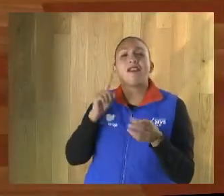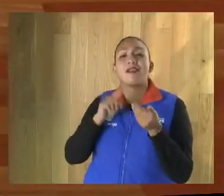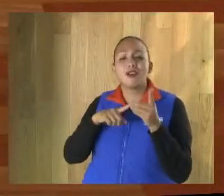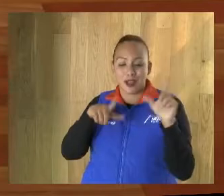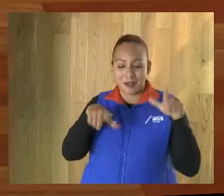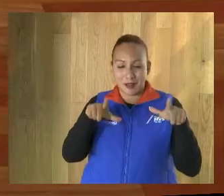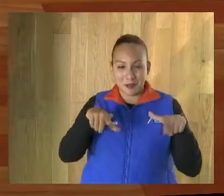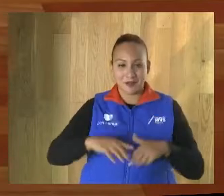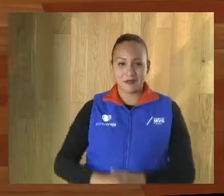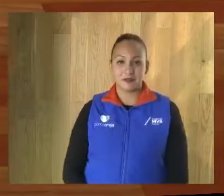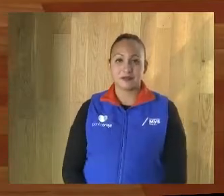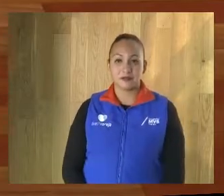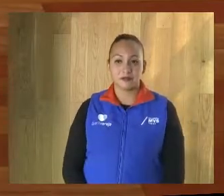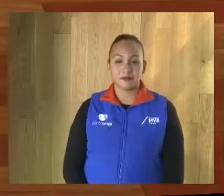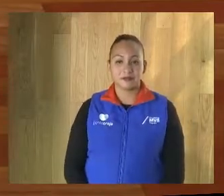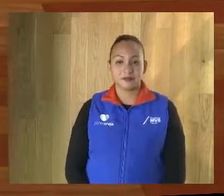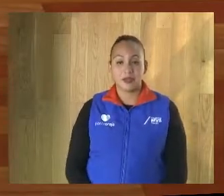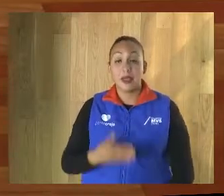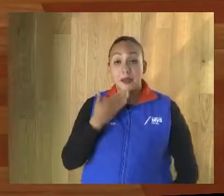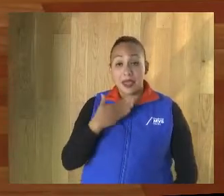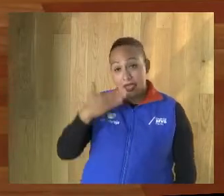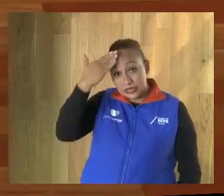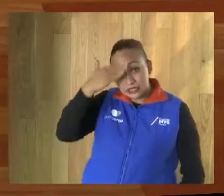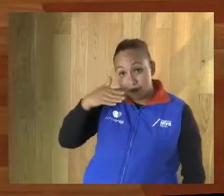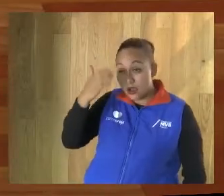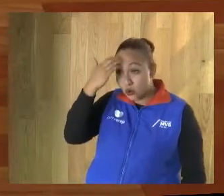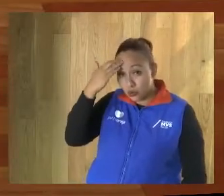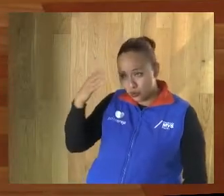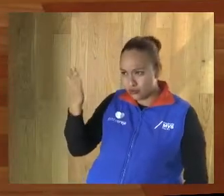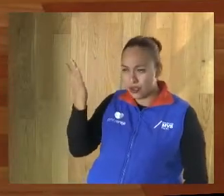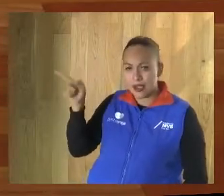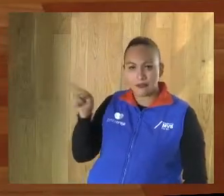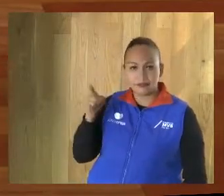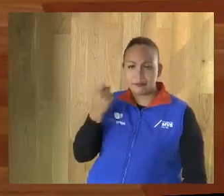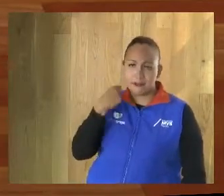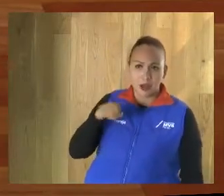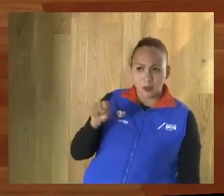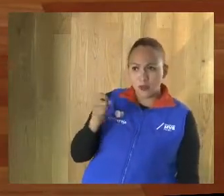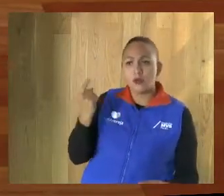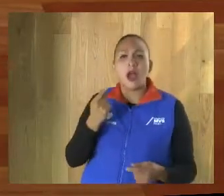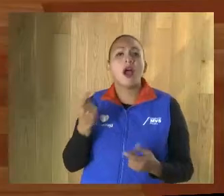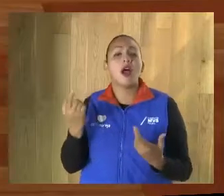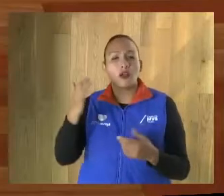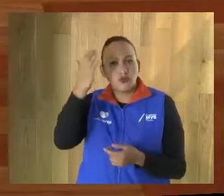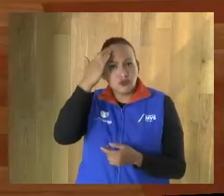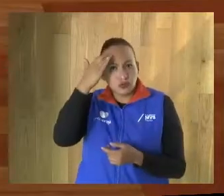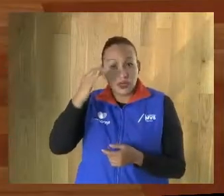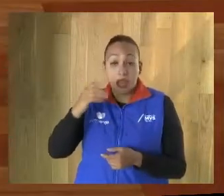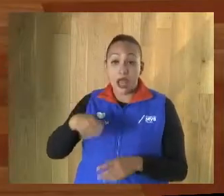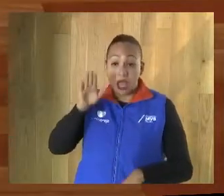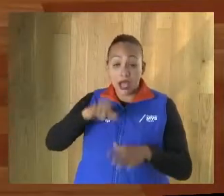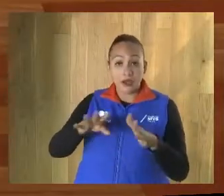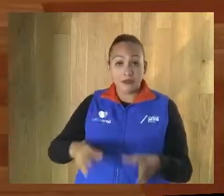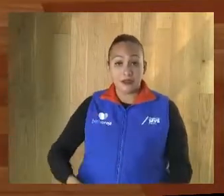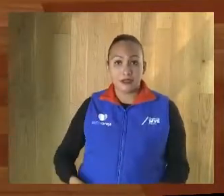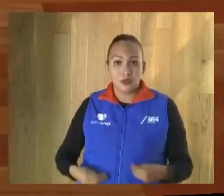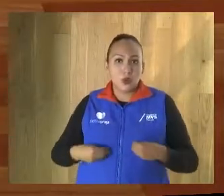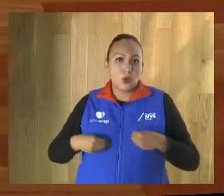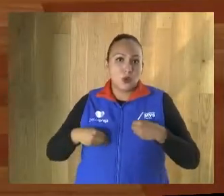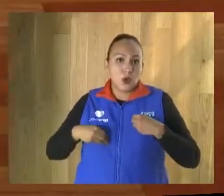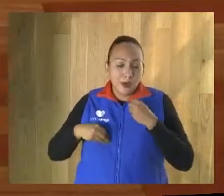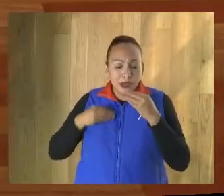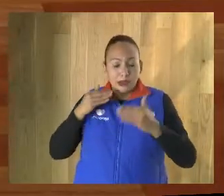Así es, y bueno, este tema de la reputación, Mari Carmen, como dicen, se tarda toda una vida en ganarla y un segundo en perderla, así